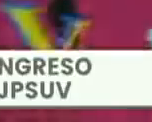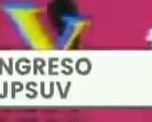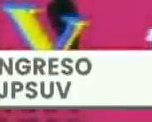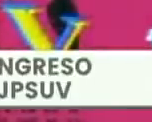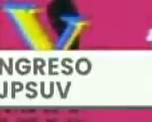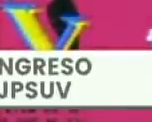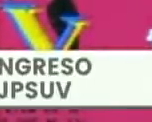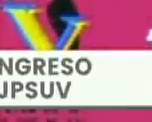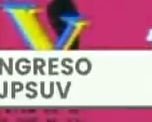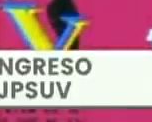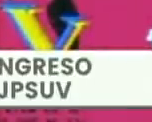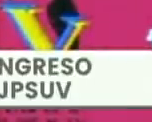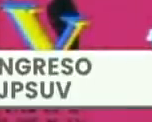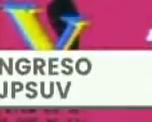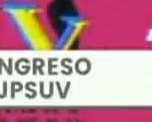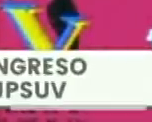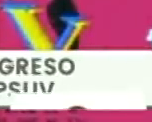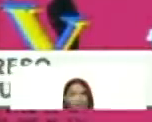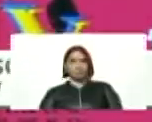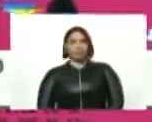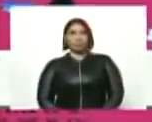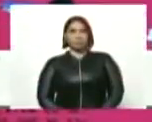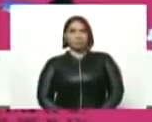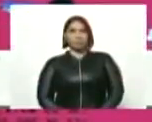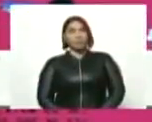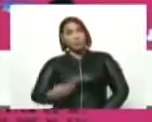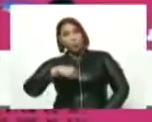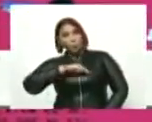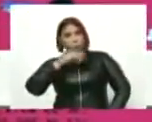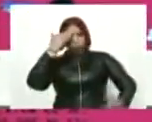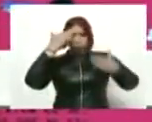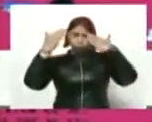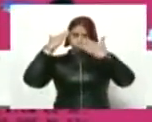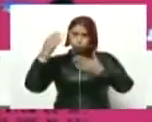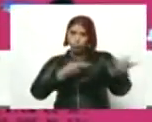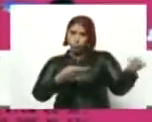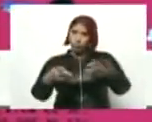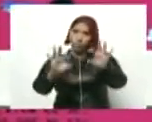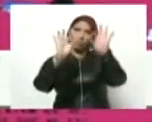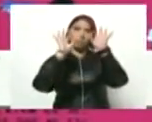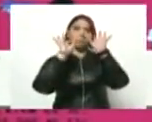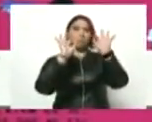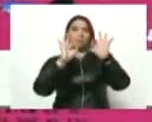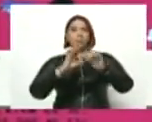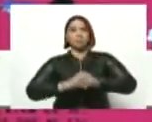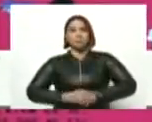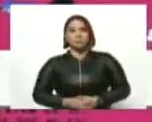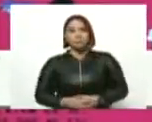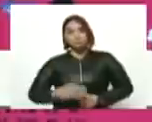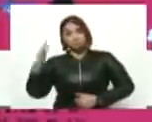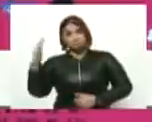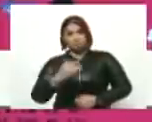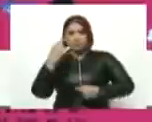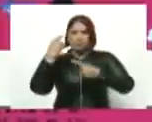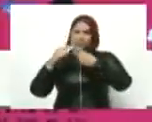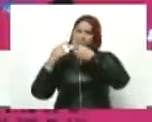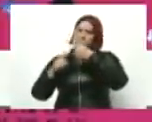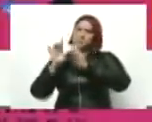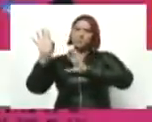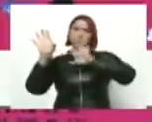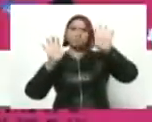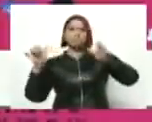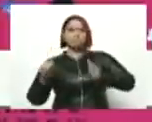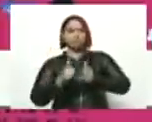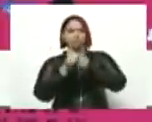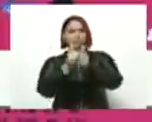Comenzando con Chávez, pues, nuestro saludo a los compañeros distinguidos, invitados especiales que vienen desde otros países a acompañarnos.